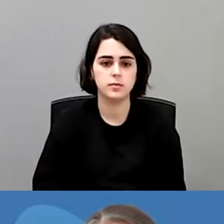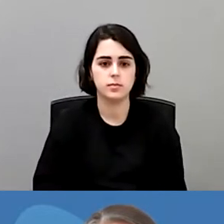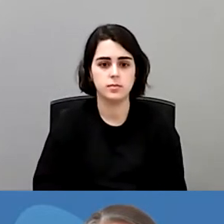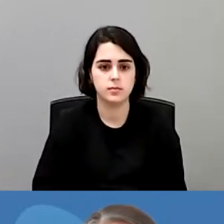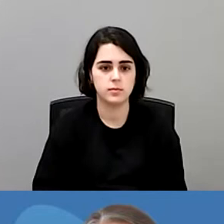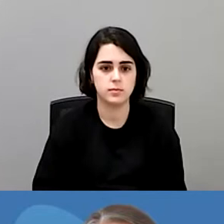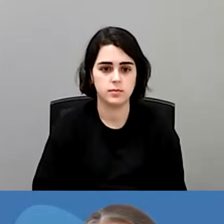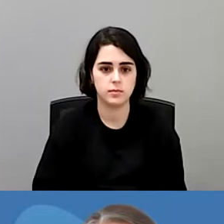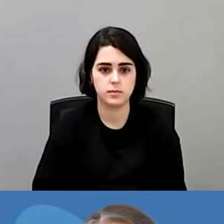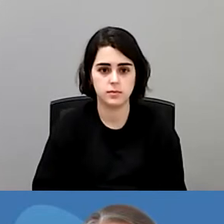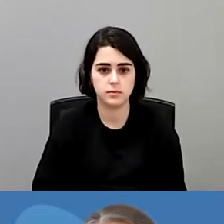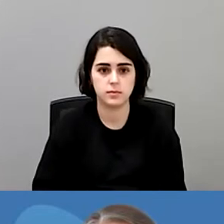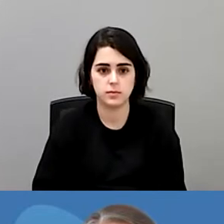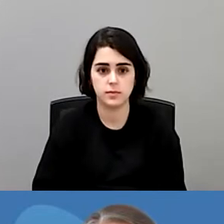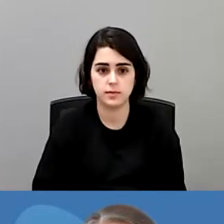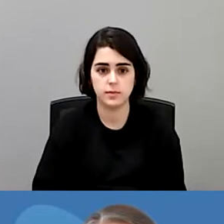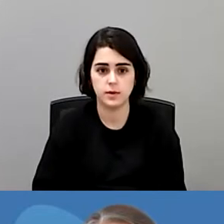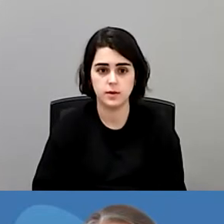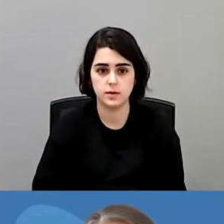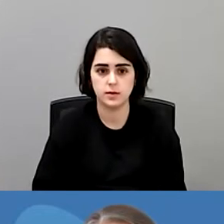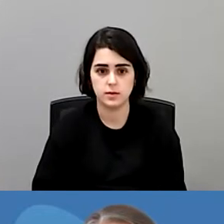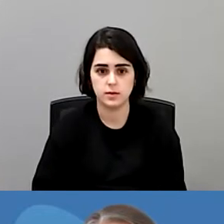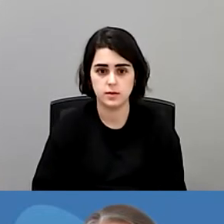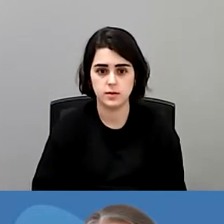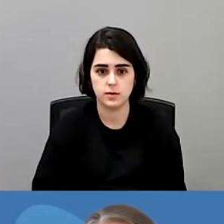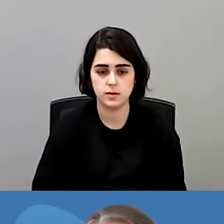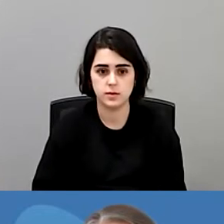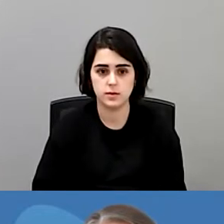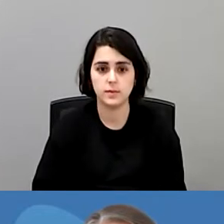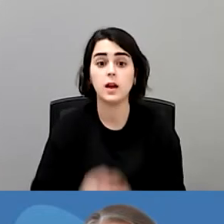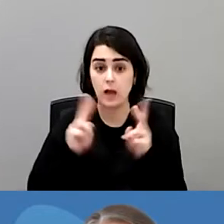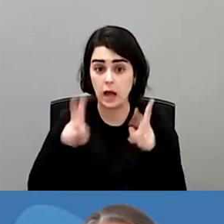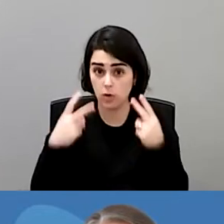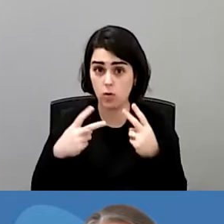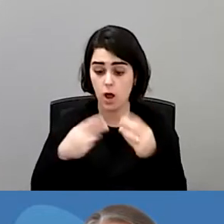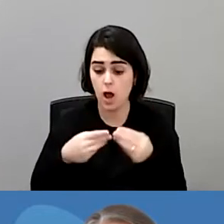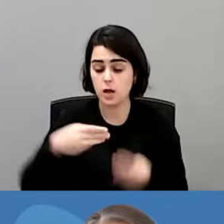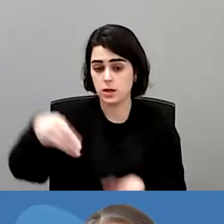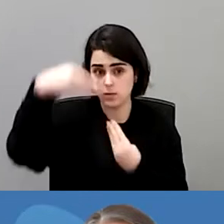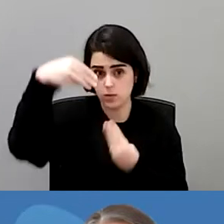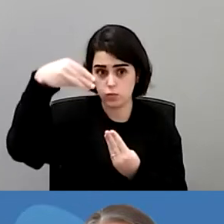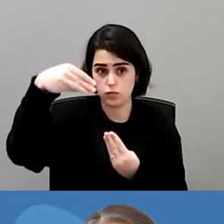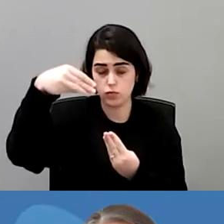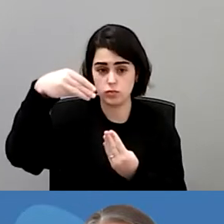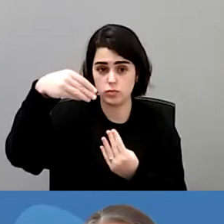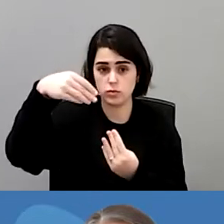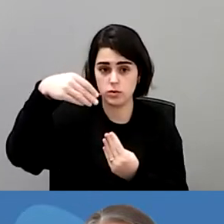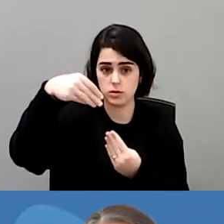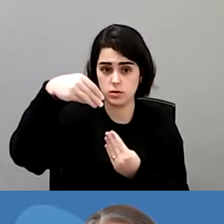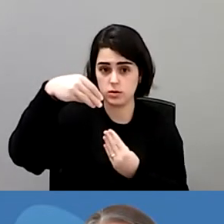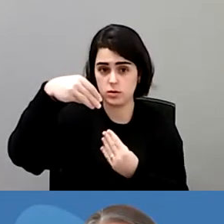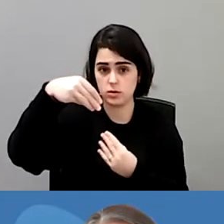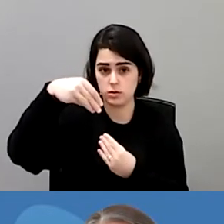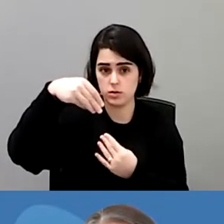ver, en la casa y en la virtualte, hoy hay